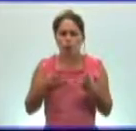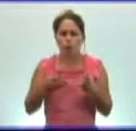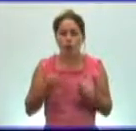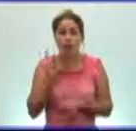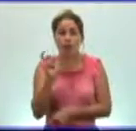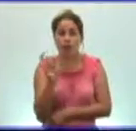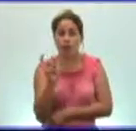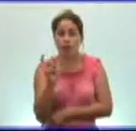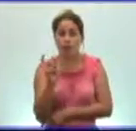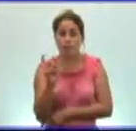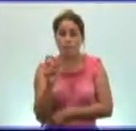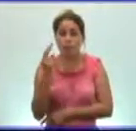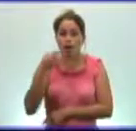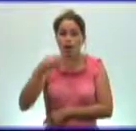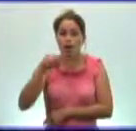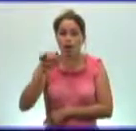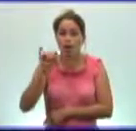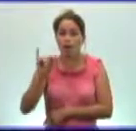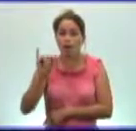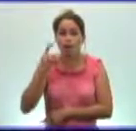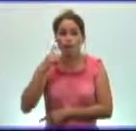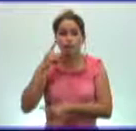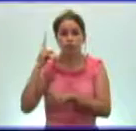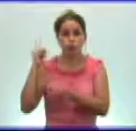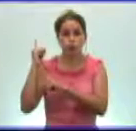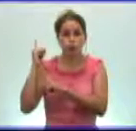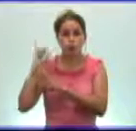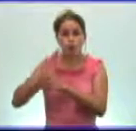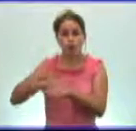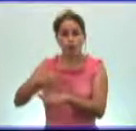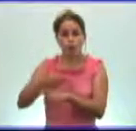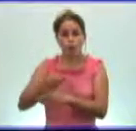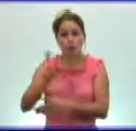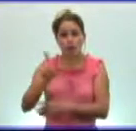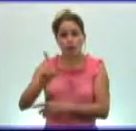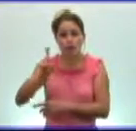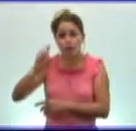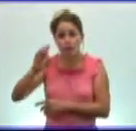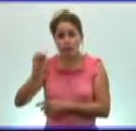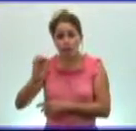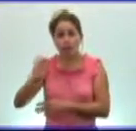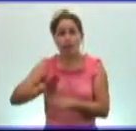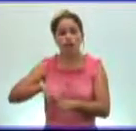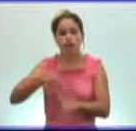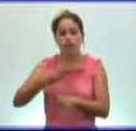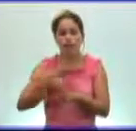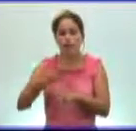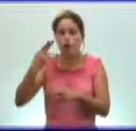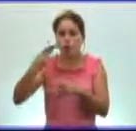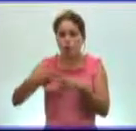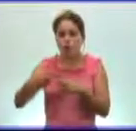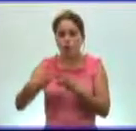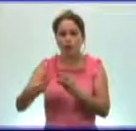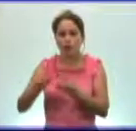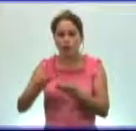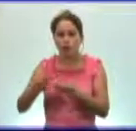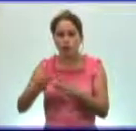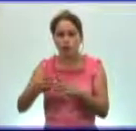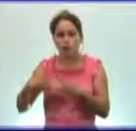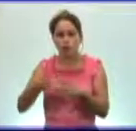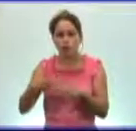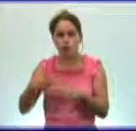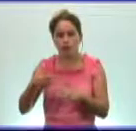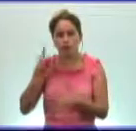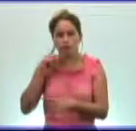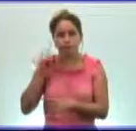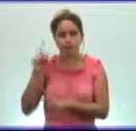hidruro, a continuación la preposición de y después el nombre del elemento metálico. En caso de que el elemento